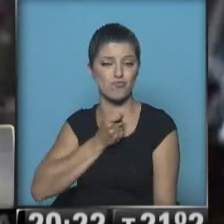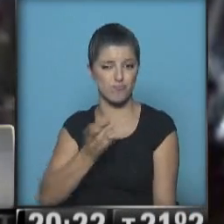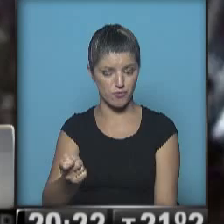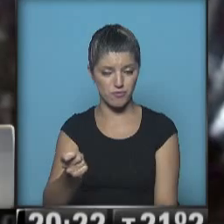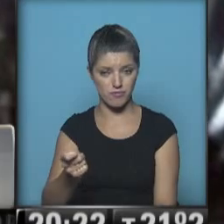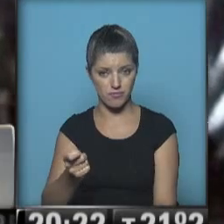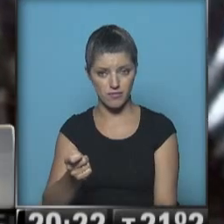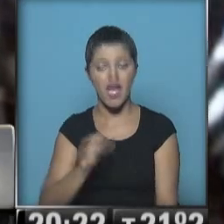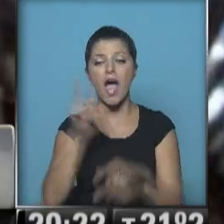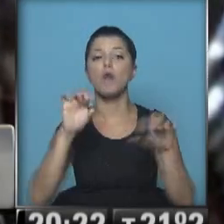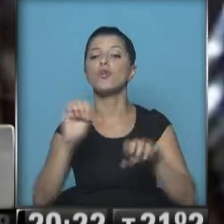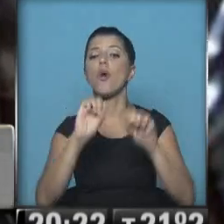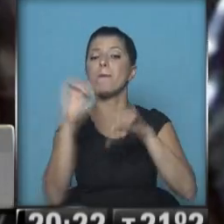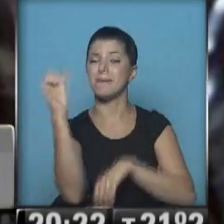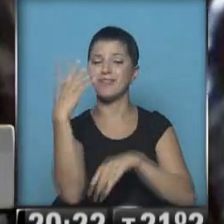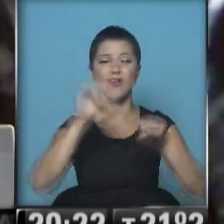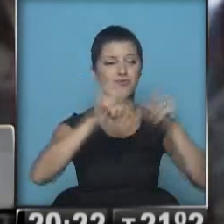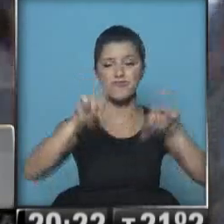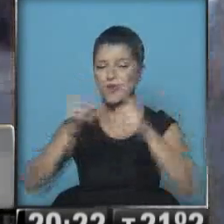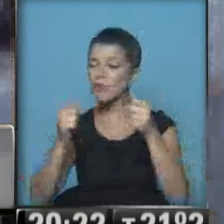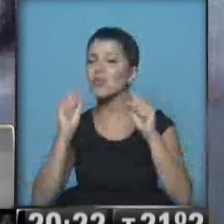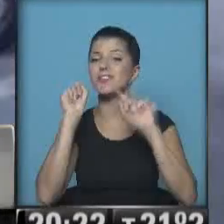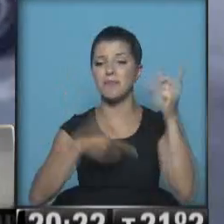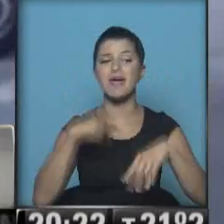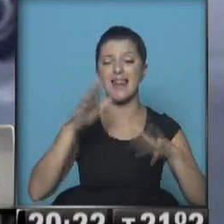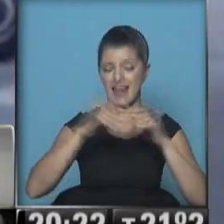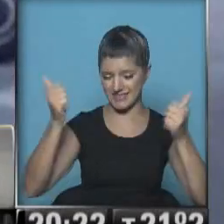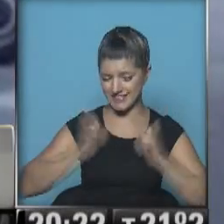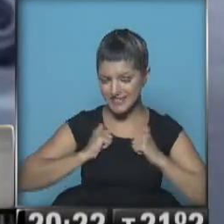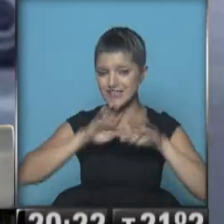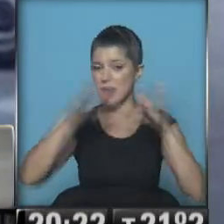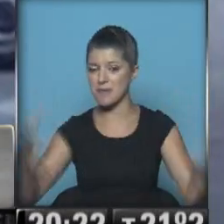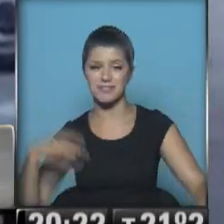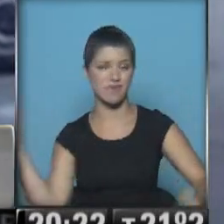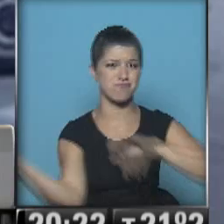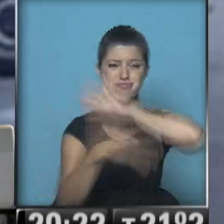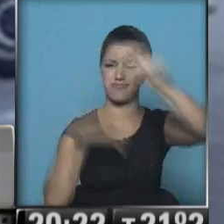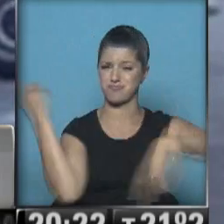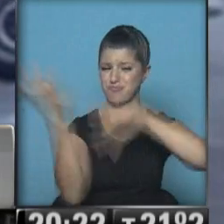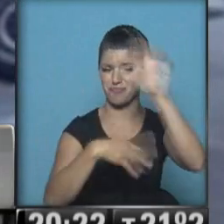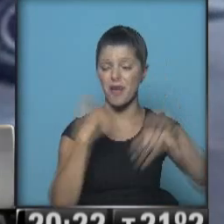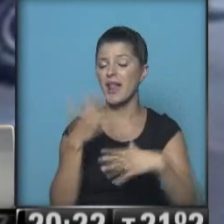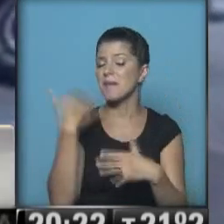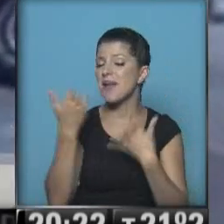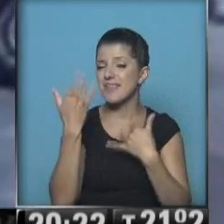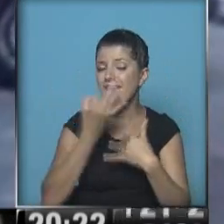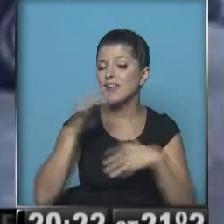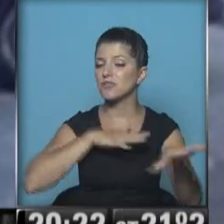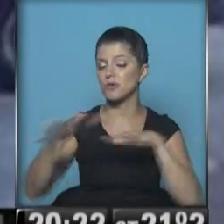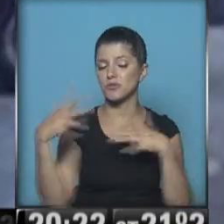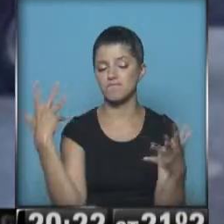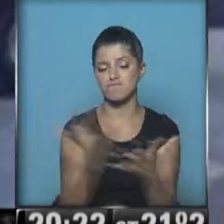rompiendo algunos vidrios y volando todas las sillas y mesas que estaban a su alcance la verdad que fue una situación útil